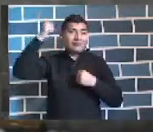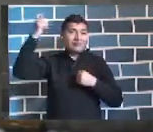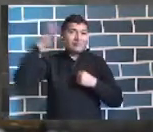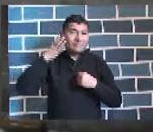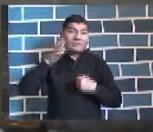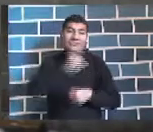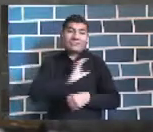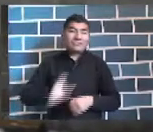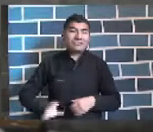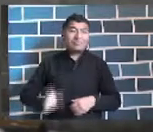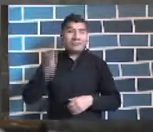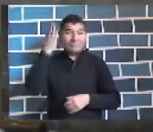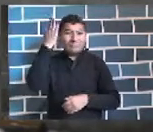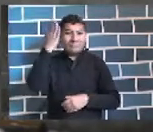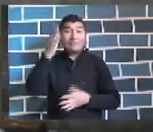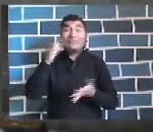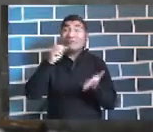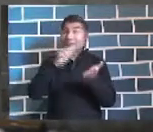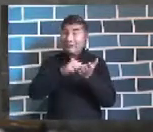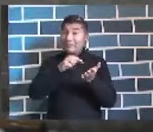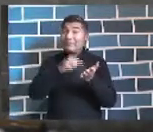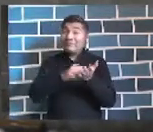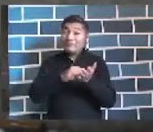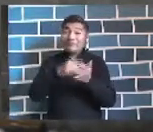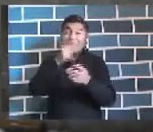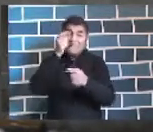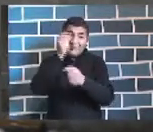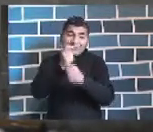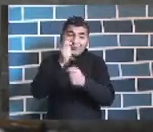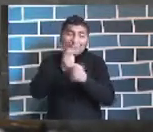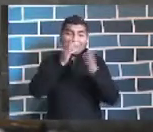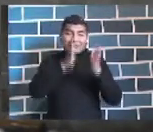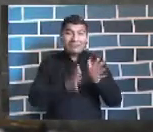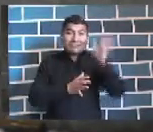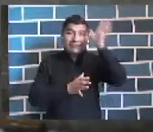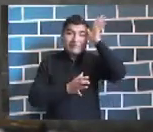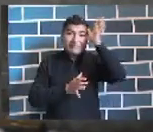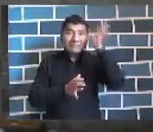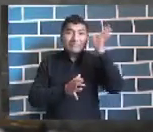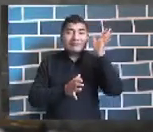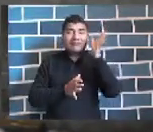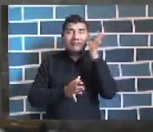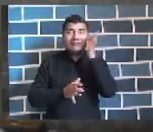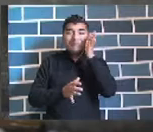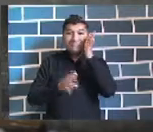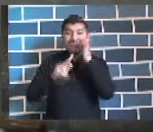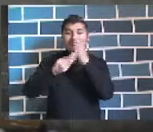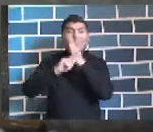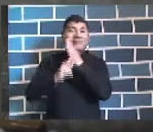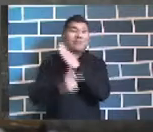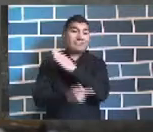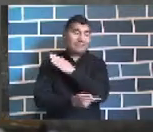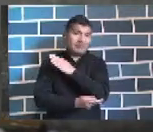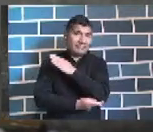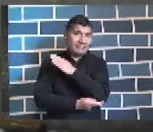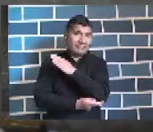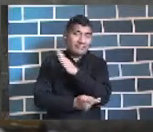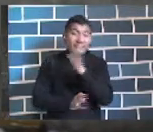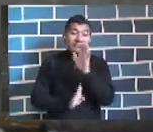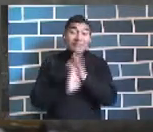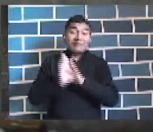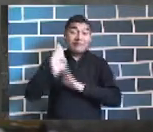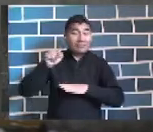Cristo. Y esa ha sido la tarea de los padres y de los padrinos: que crezca esta